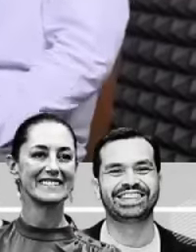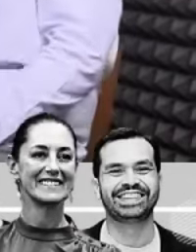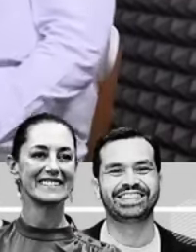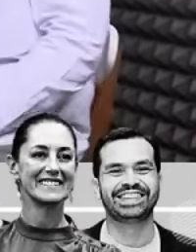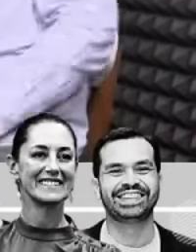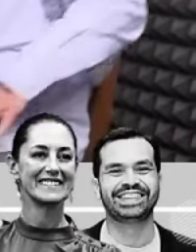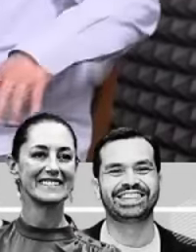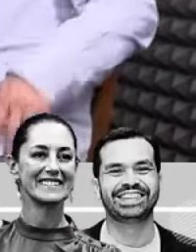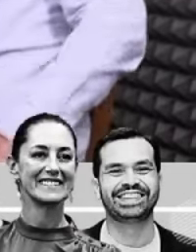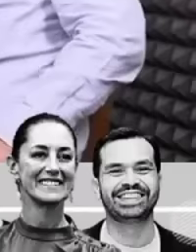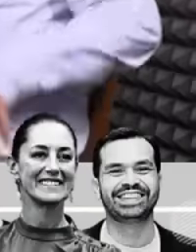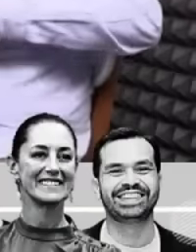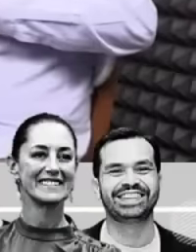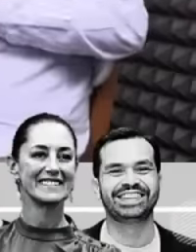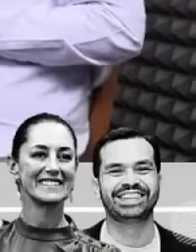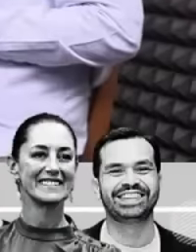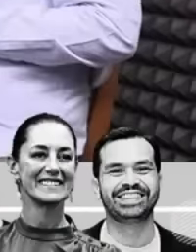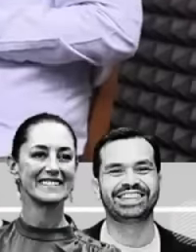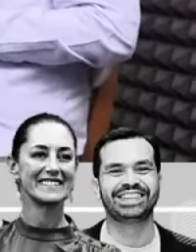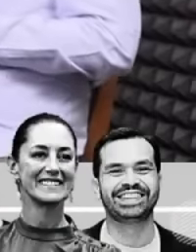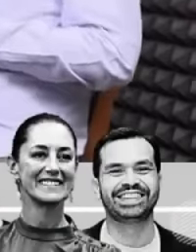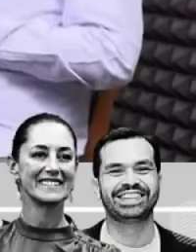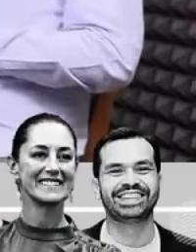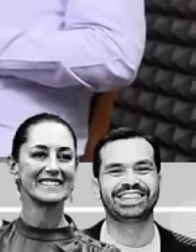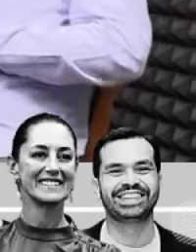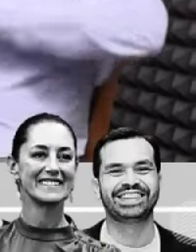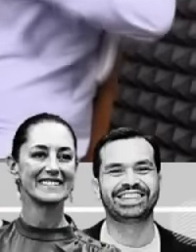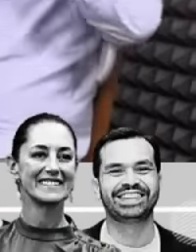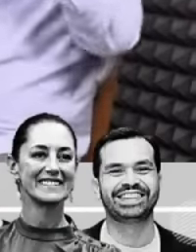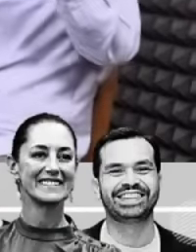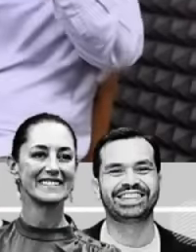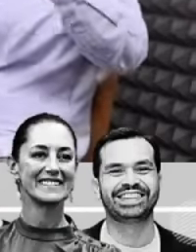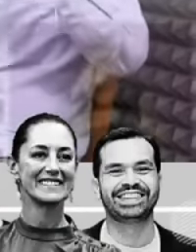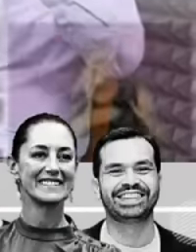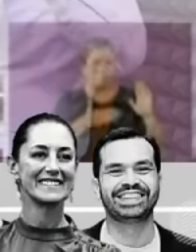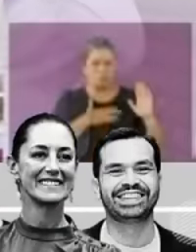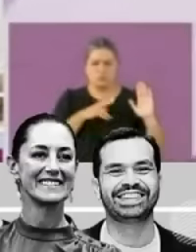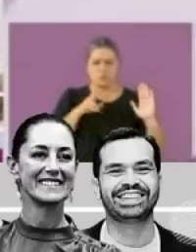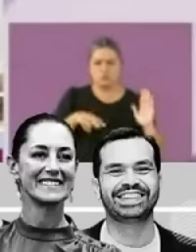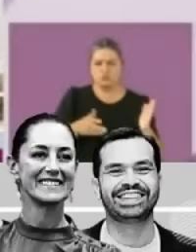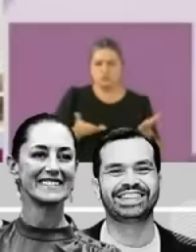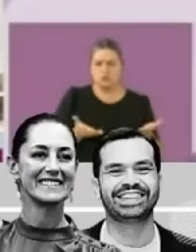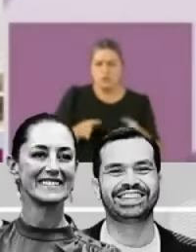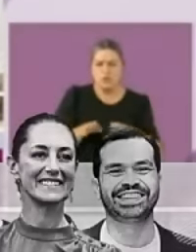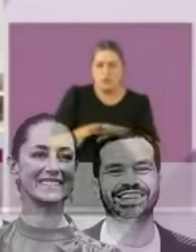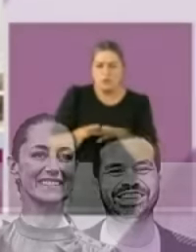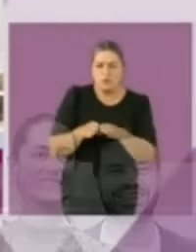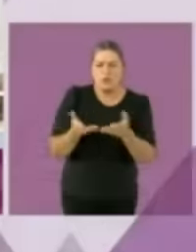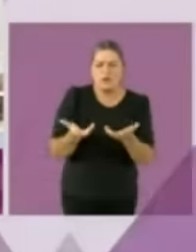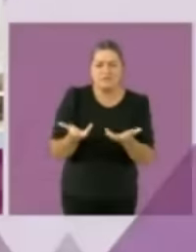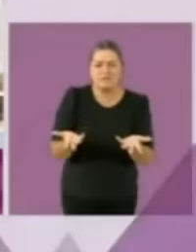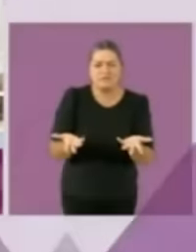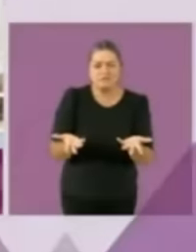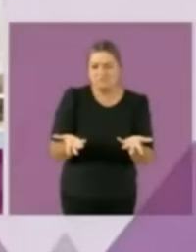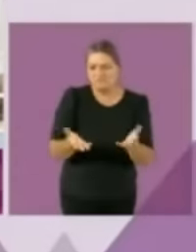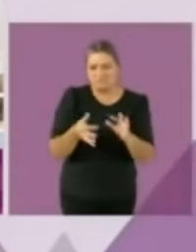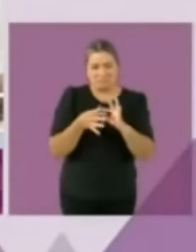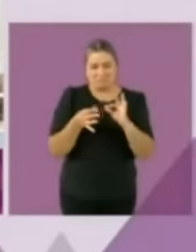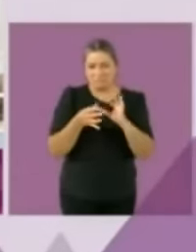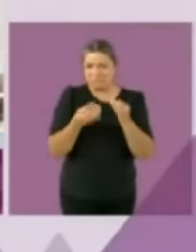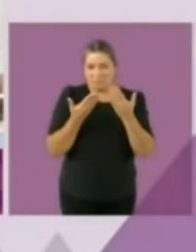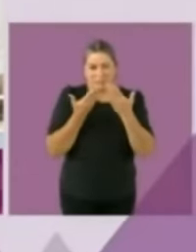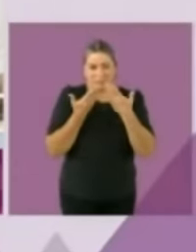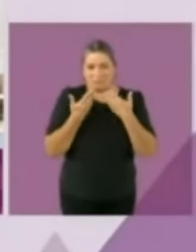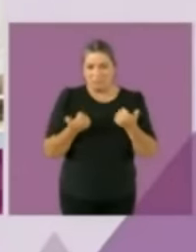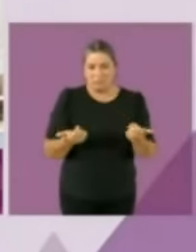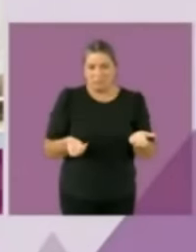cuando se ponen muy nerviosos. Ahí viene este, me va a pegar en la... Así la sentí a Xóchitl Gálvez. Se suponía que ella era la que iba